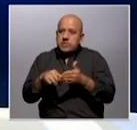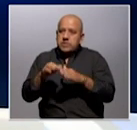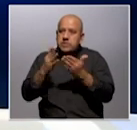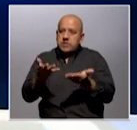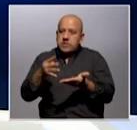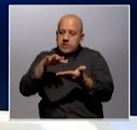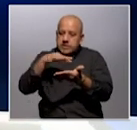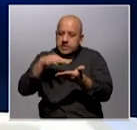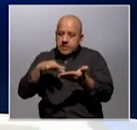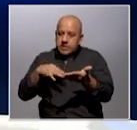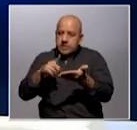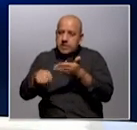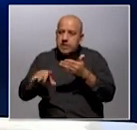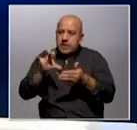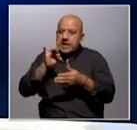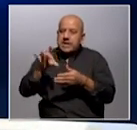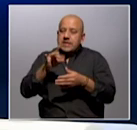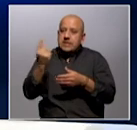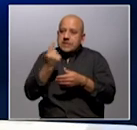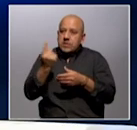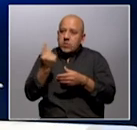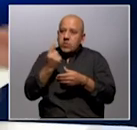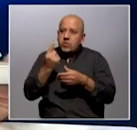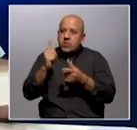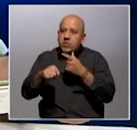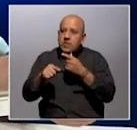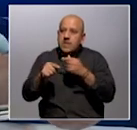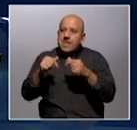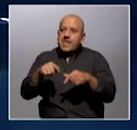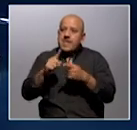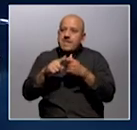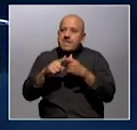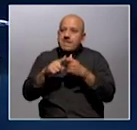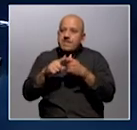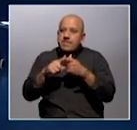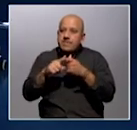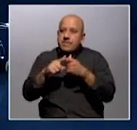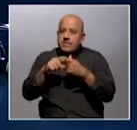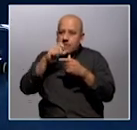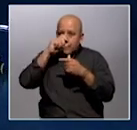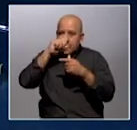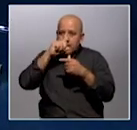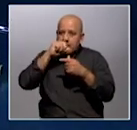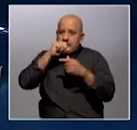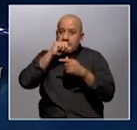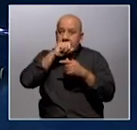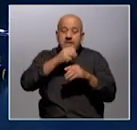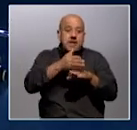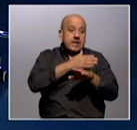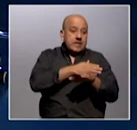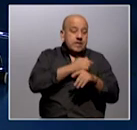primera lectura en 15 segundos y pega golpea y demás es un libro me pasó en la previa